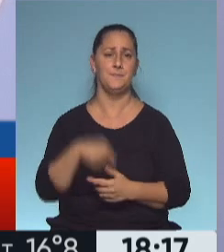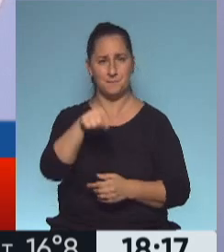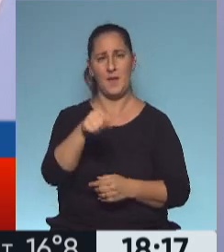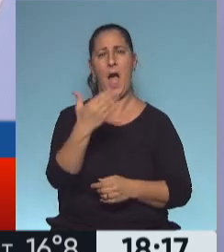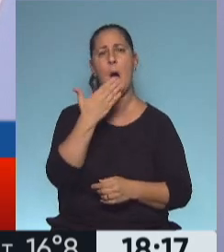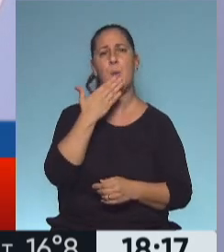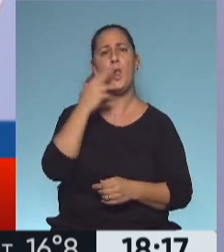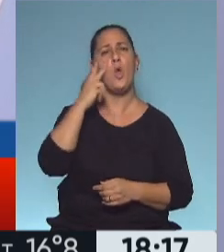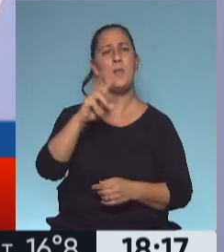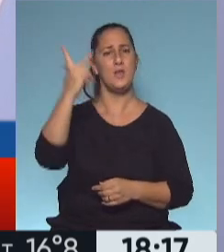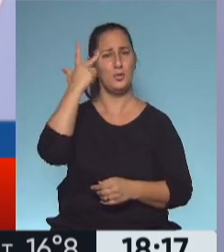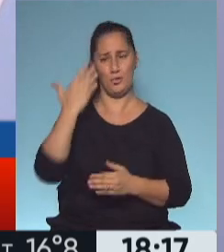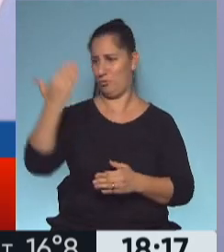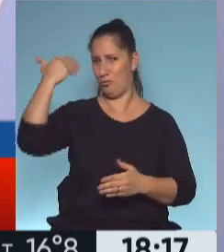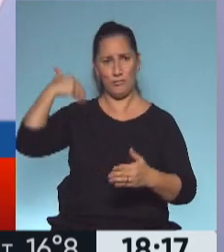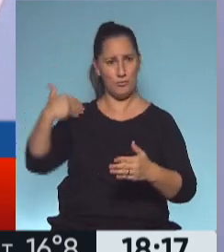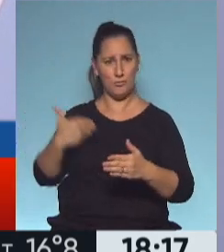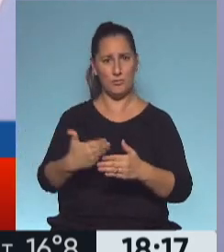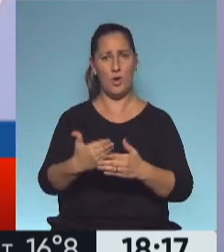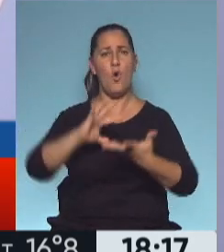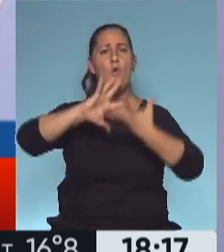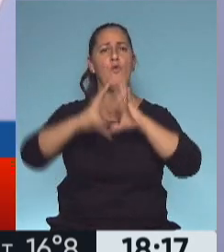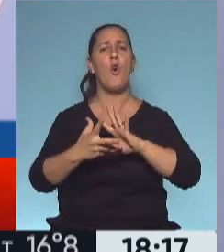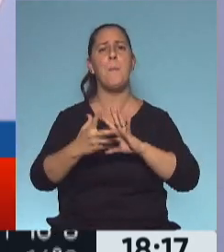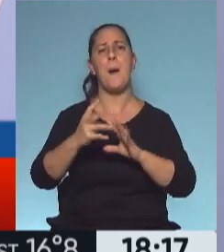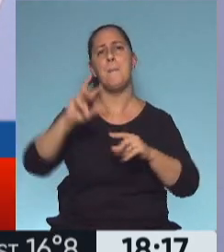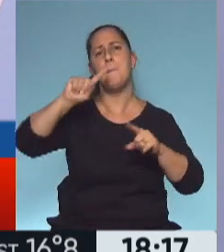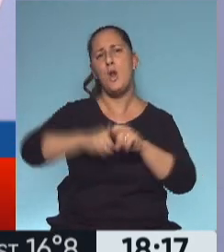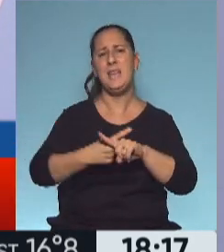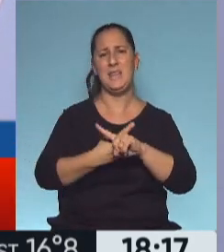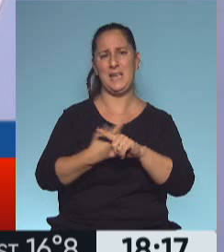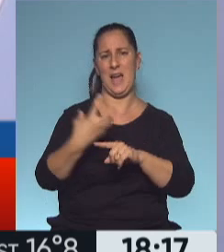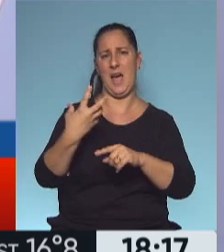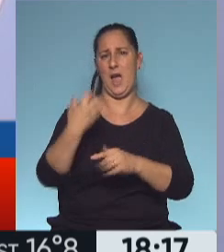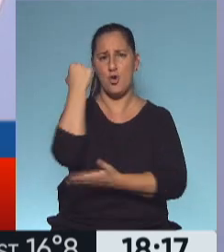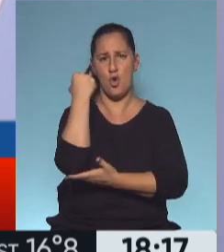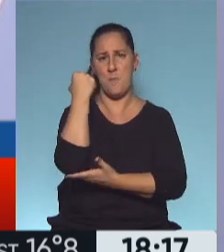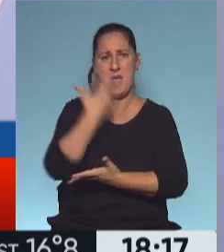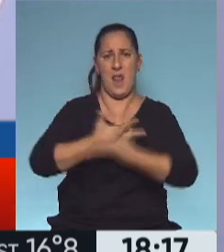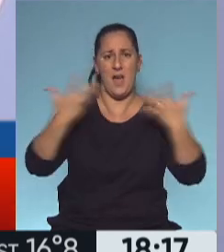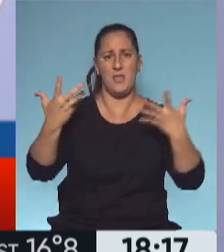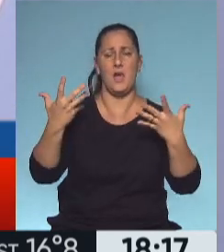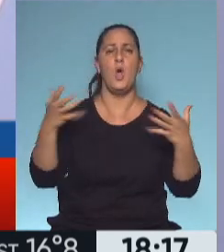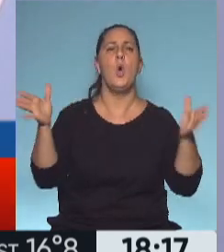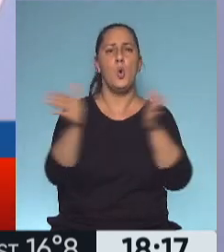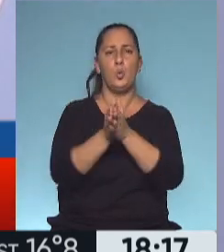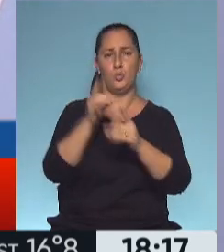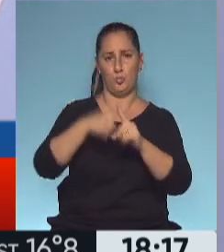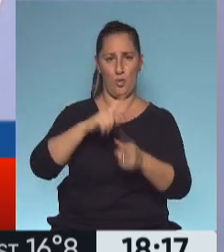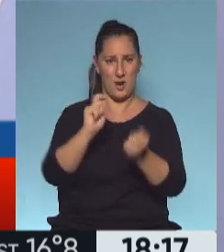abril del 2018, cuando el esquema de políticas macroeconómicas de la administración de Juntos por el